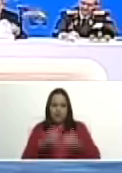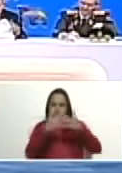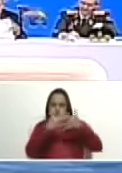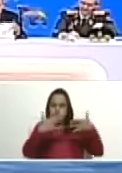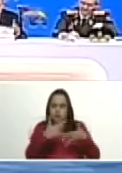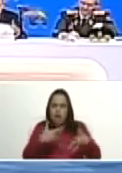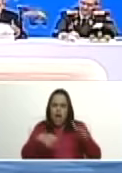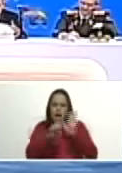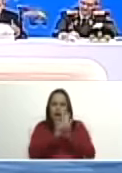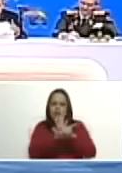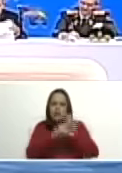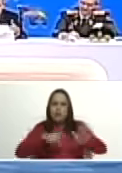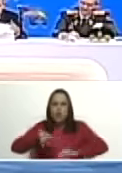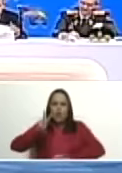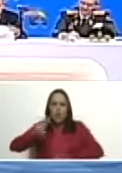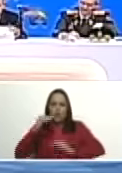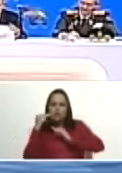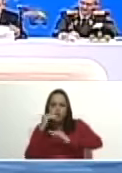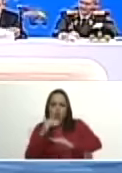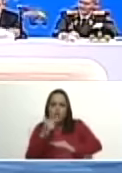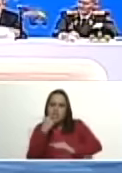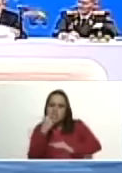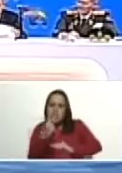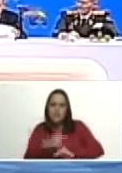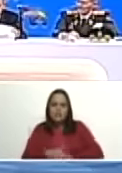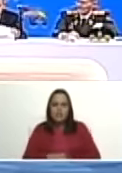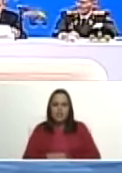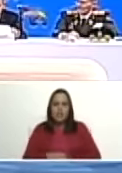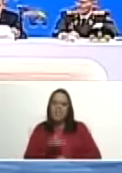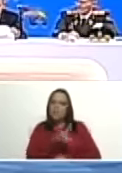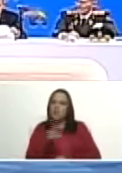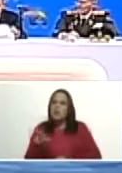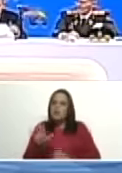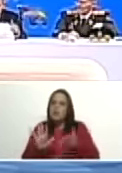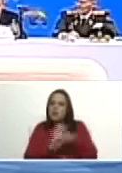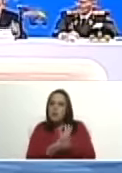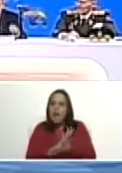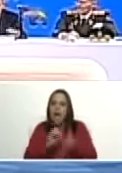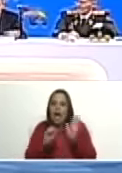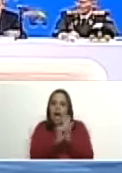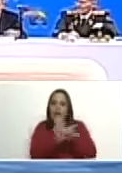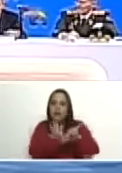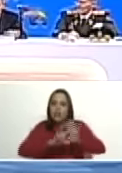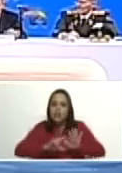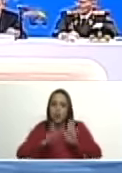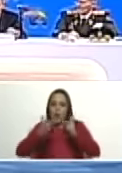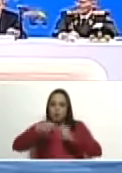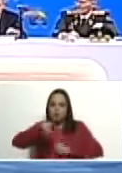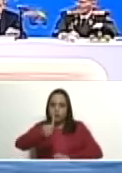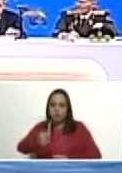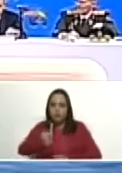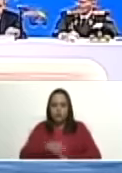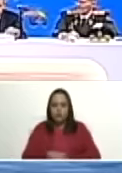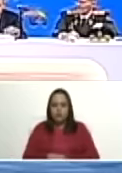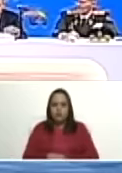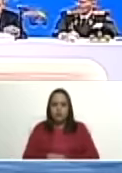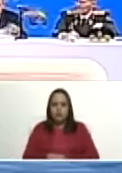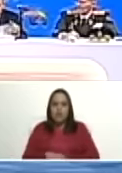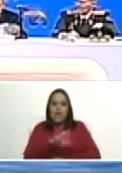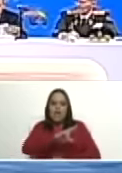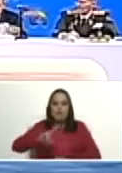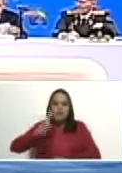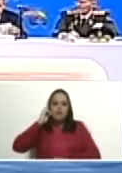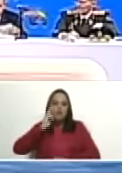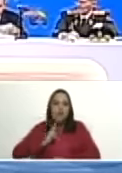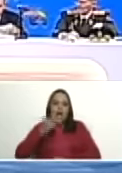primero, dice, de la República, artículo 1, la República de